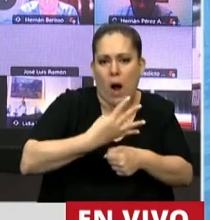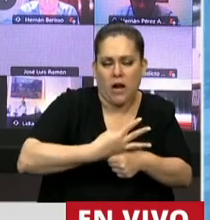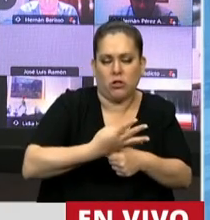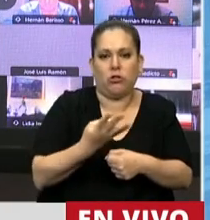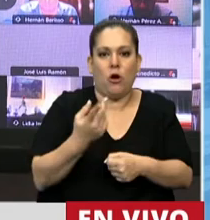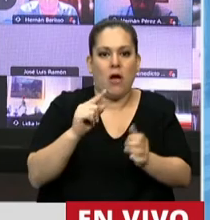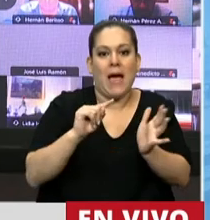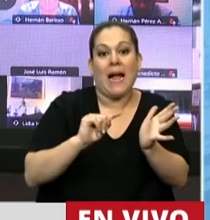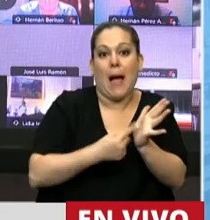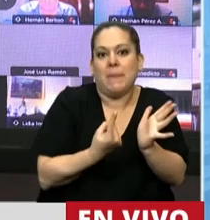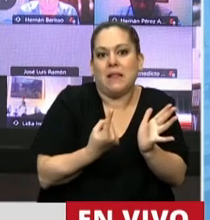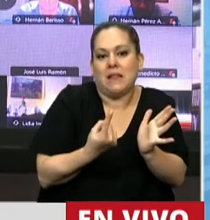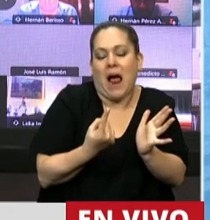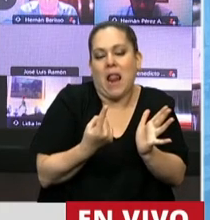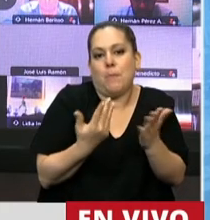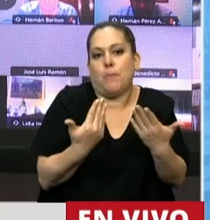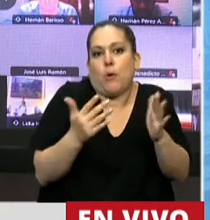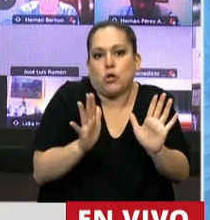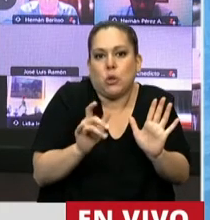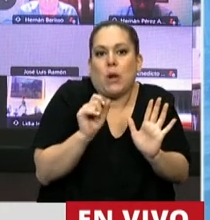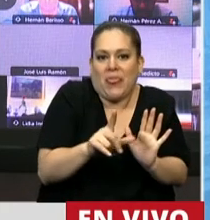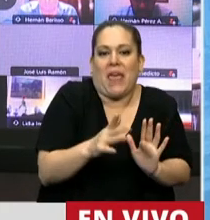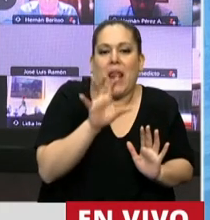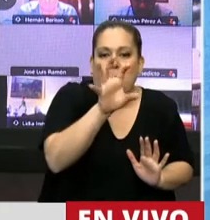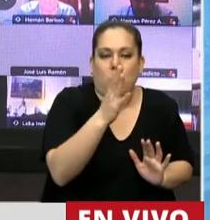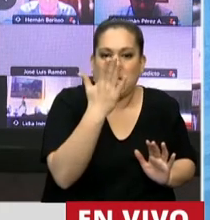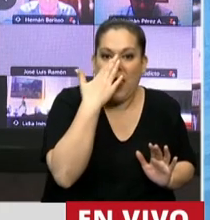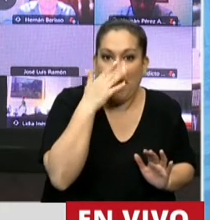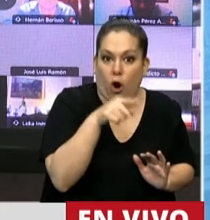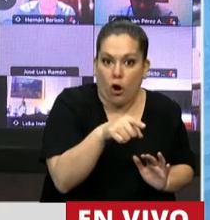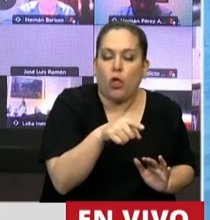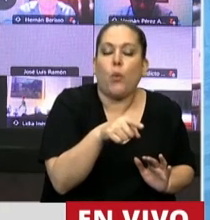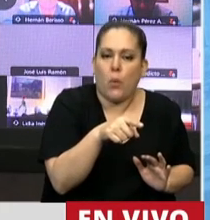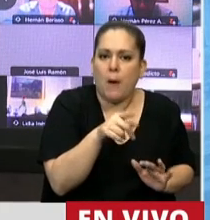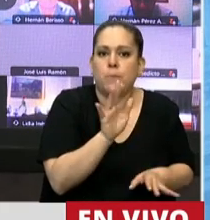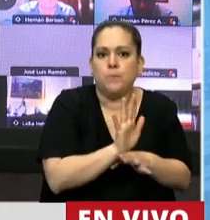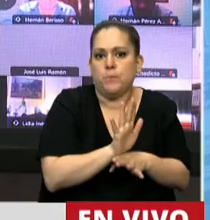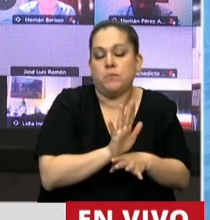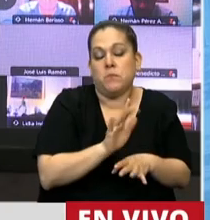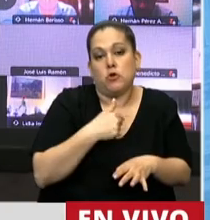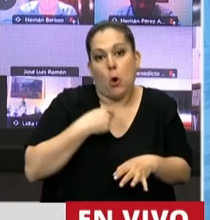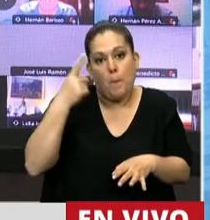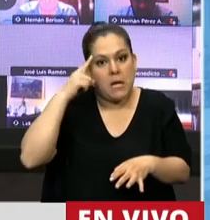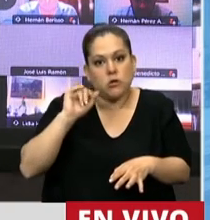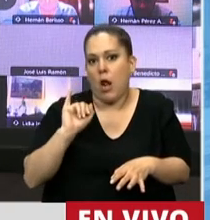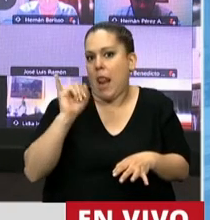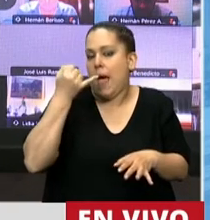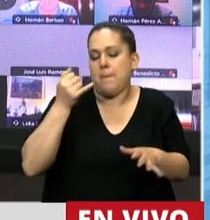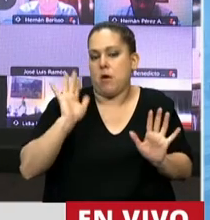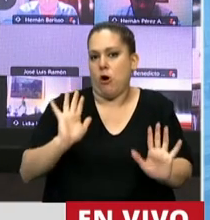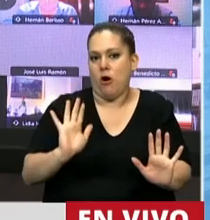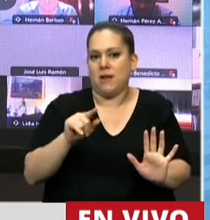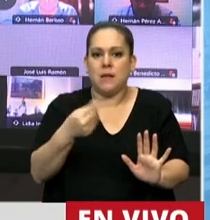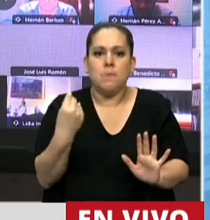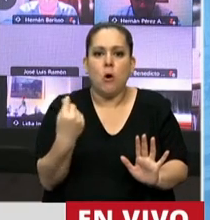como capital alterna de la provincia de córdoba es en definitiva la mejor forma me parece de fundamentar